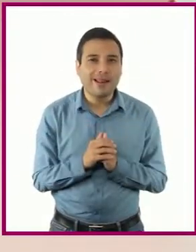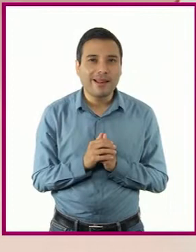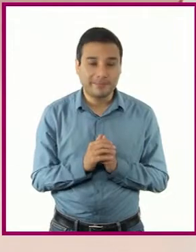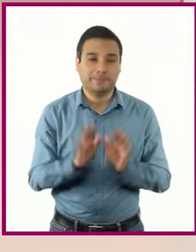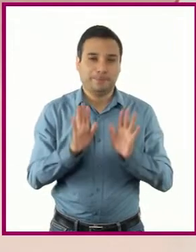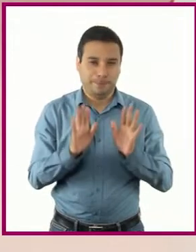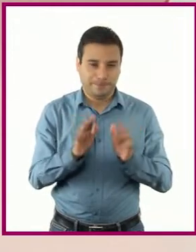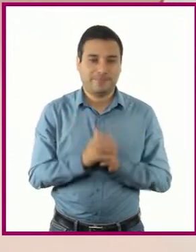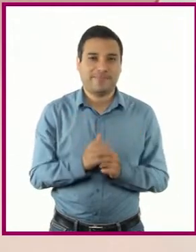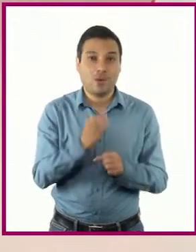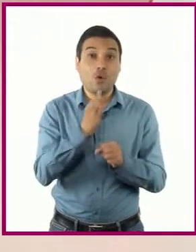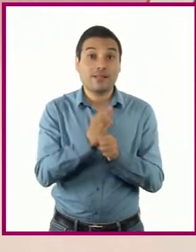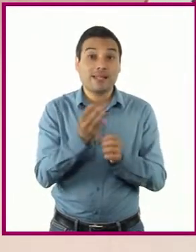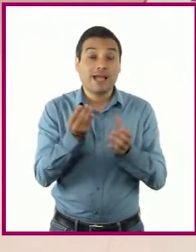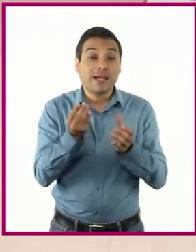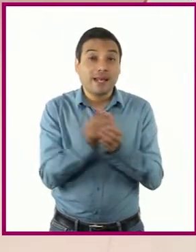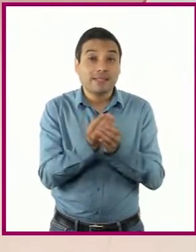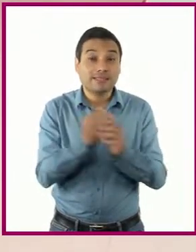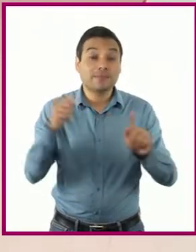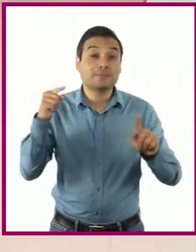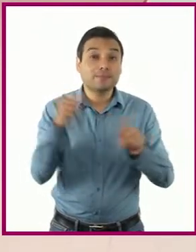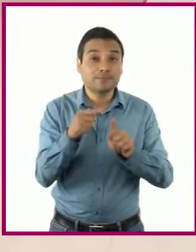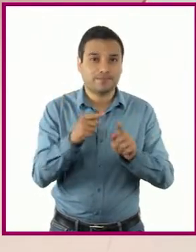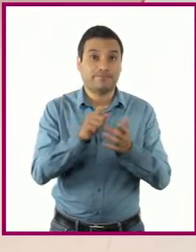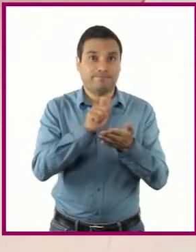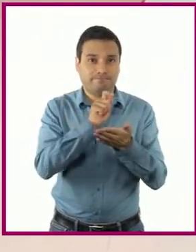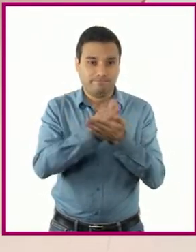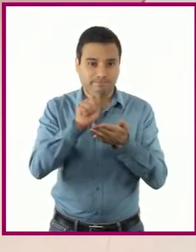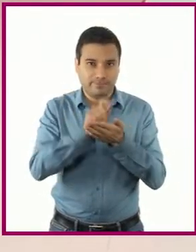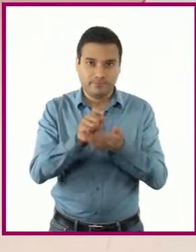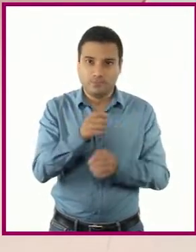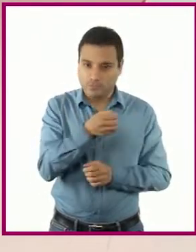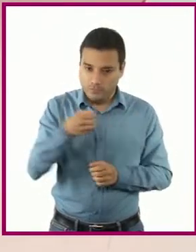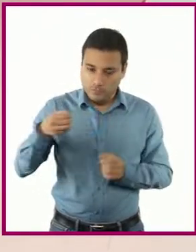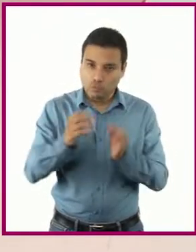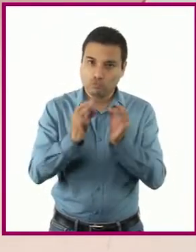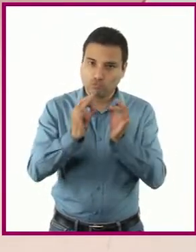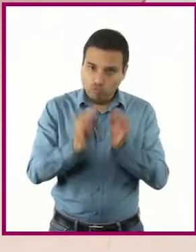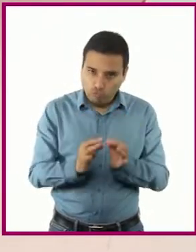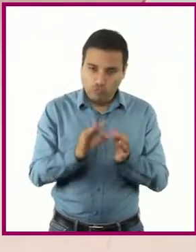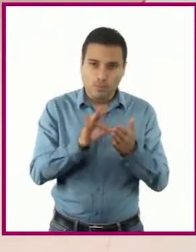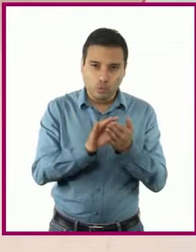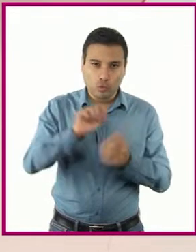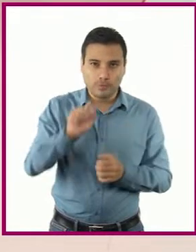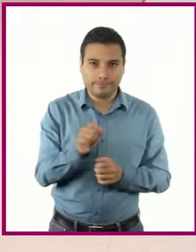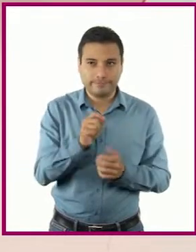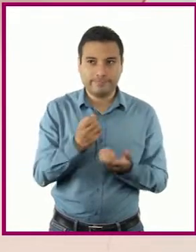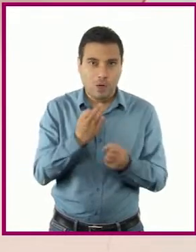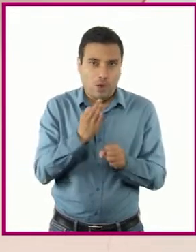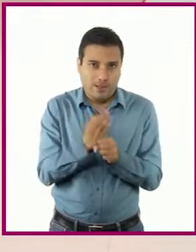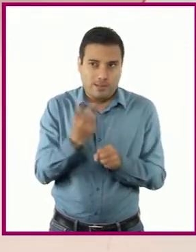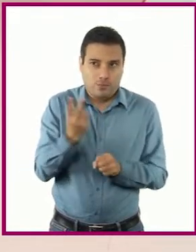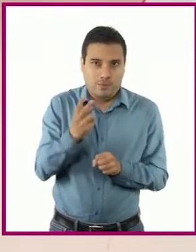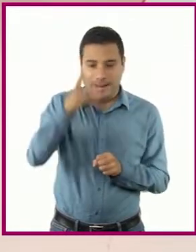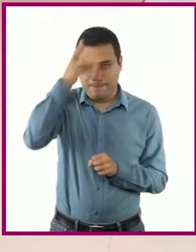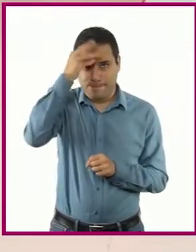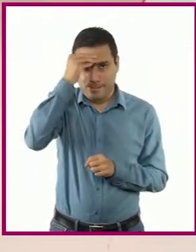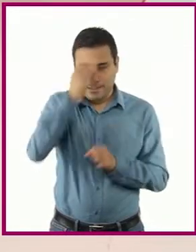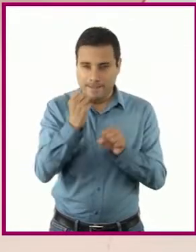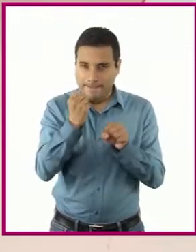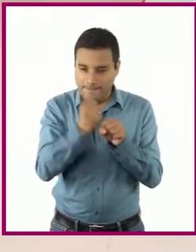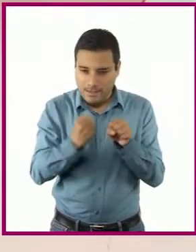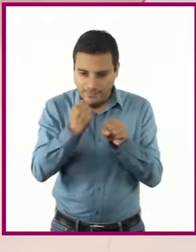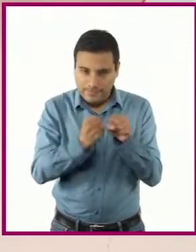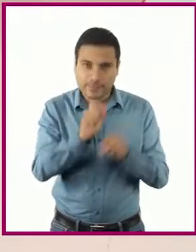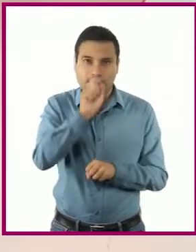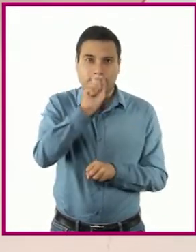sesión revisaremos la ortografía y la puntuación en artículos de opinión, practicábamos el uso de los signos de puntuación por medio